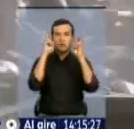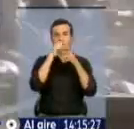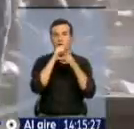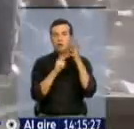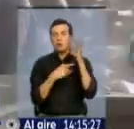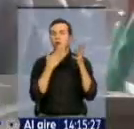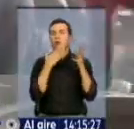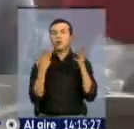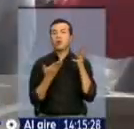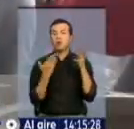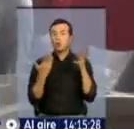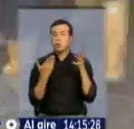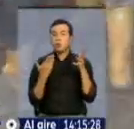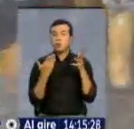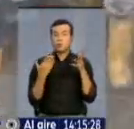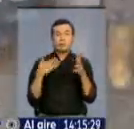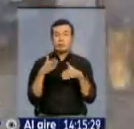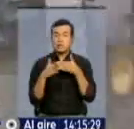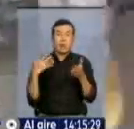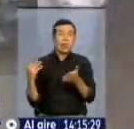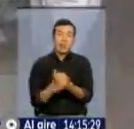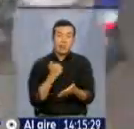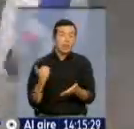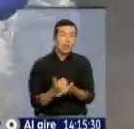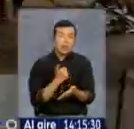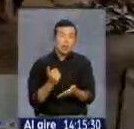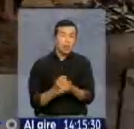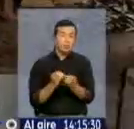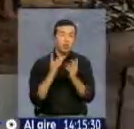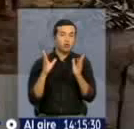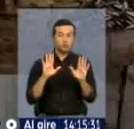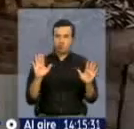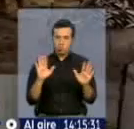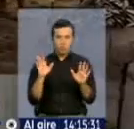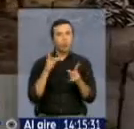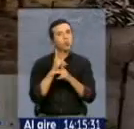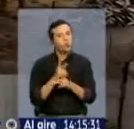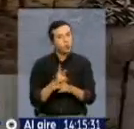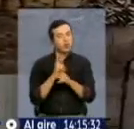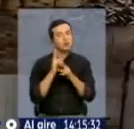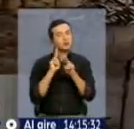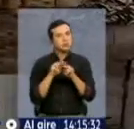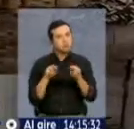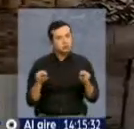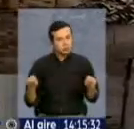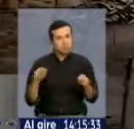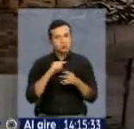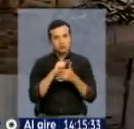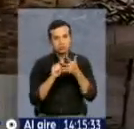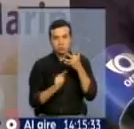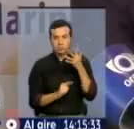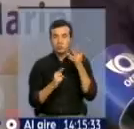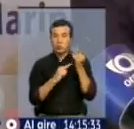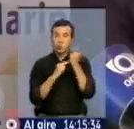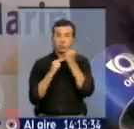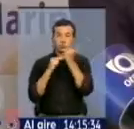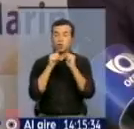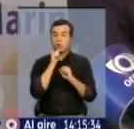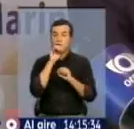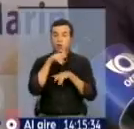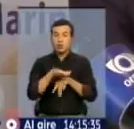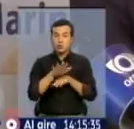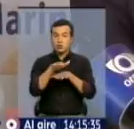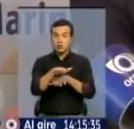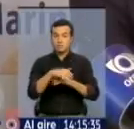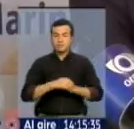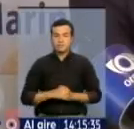que determinan la sobreexplotación pesquera, incorporando el concepto de sostenibilidad en la cadena de valor de los recursos del mar. No solo en